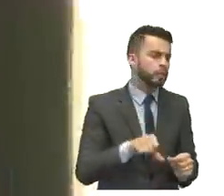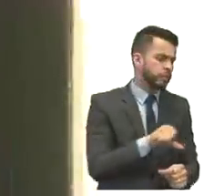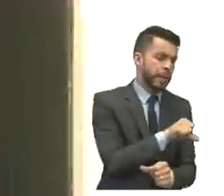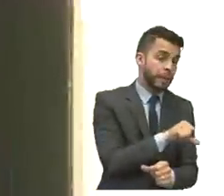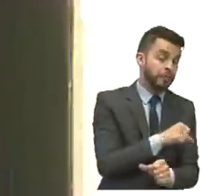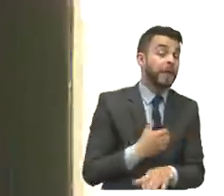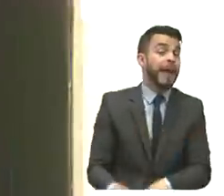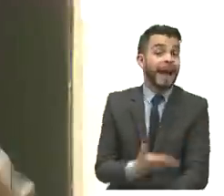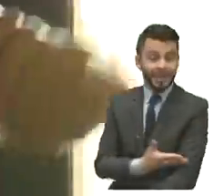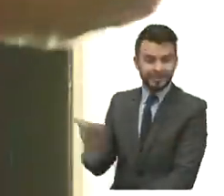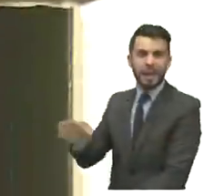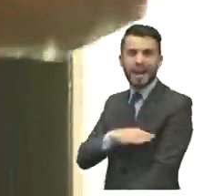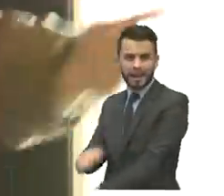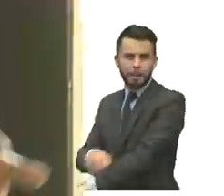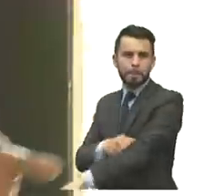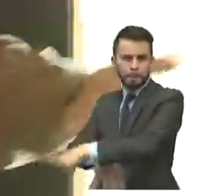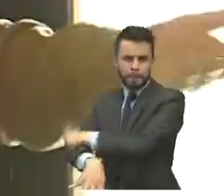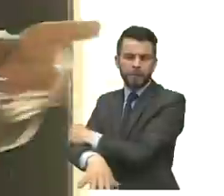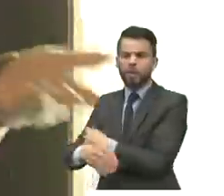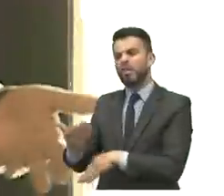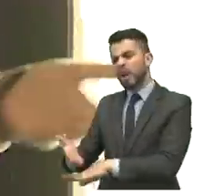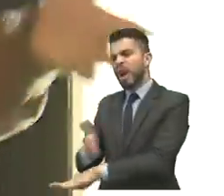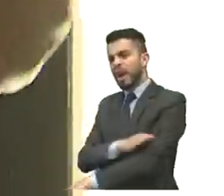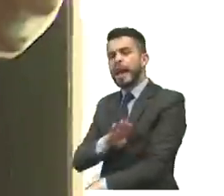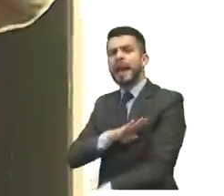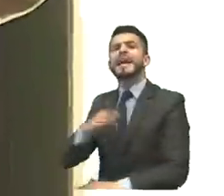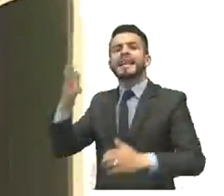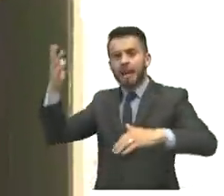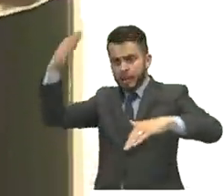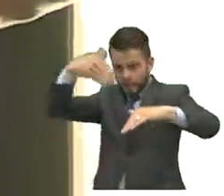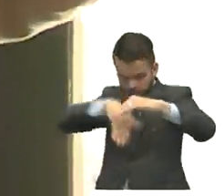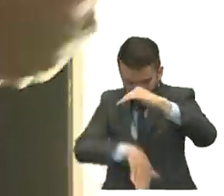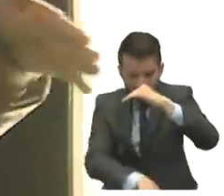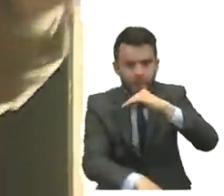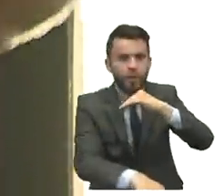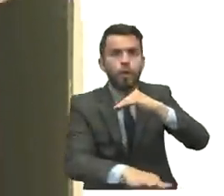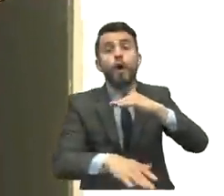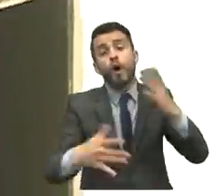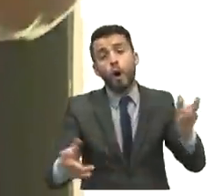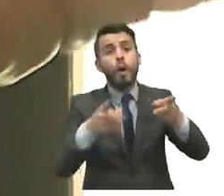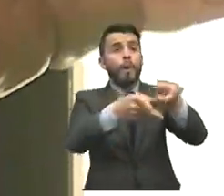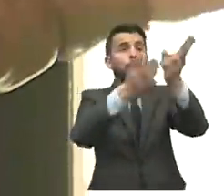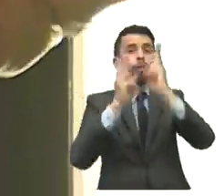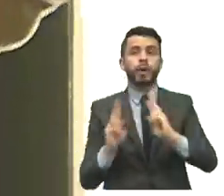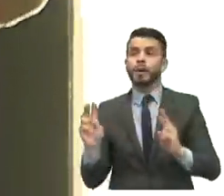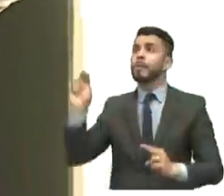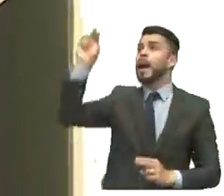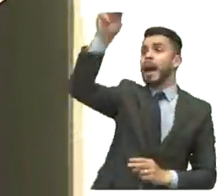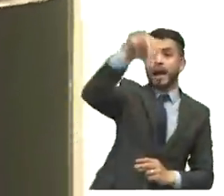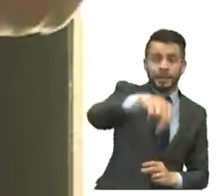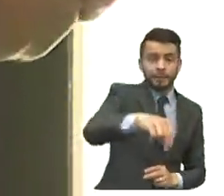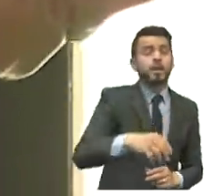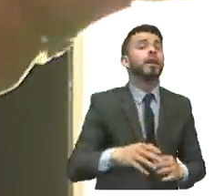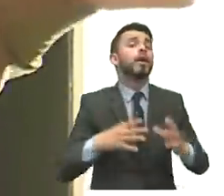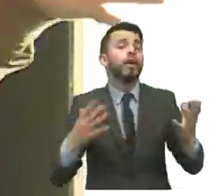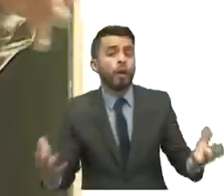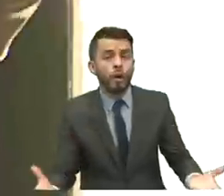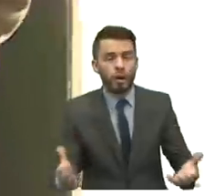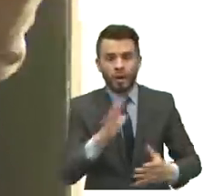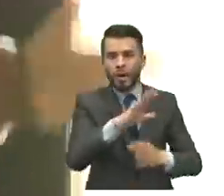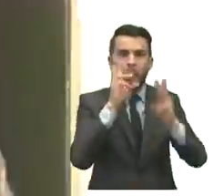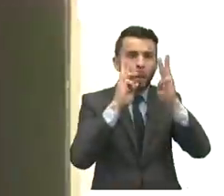administraciones anteriores era de hacer algo subterráneo, luego un puente elevado, luego correr las paredes del